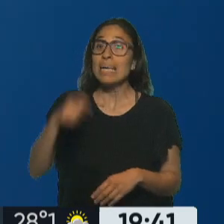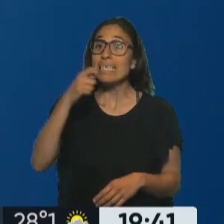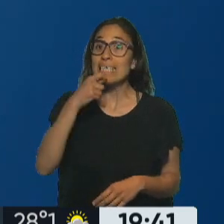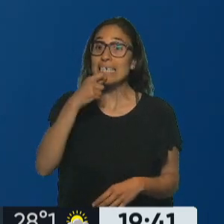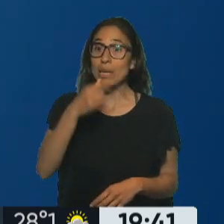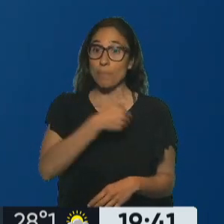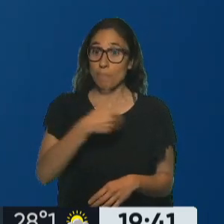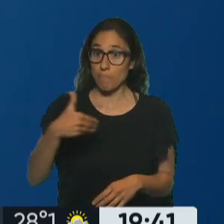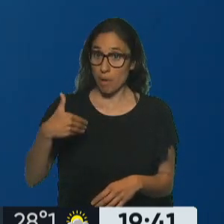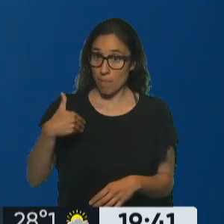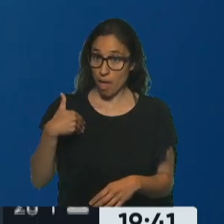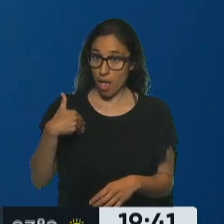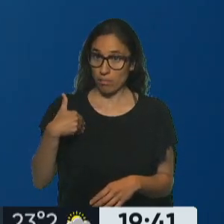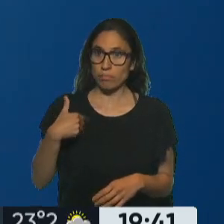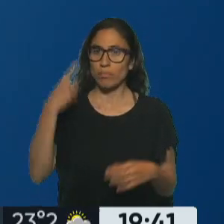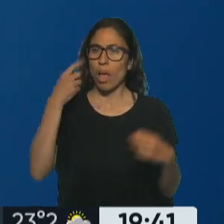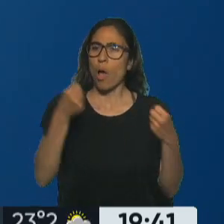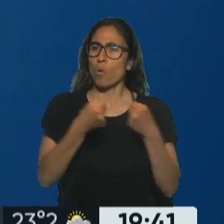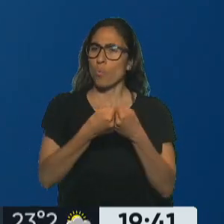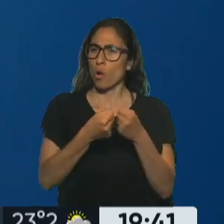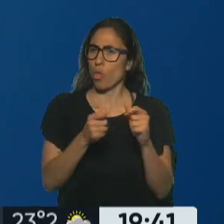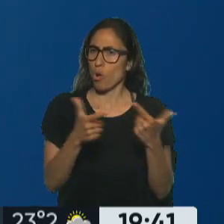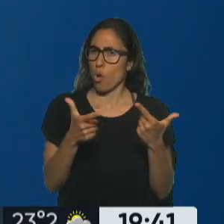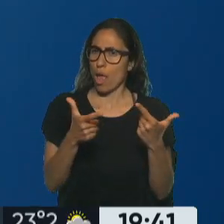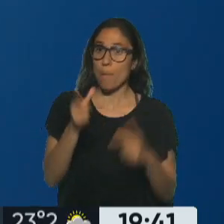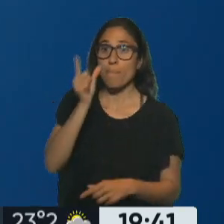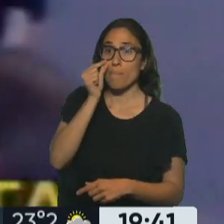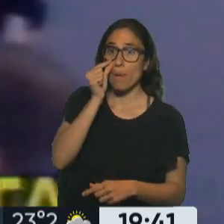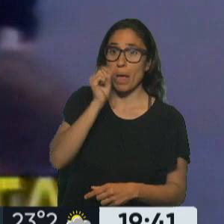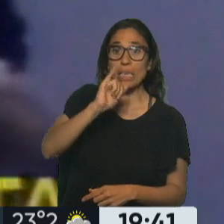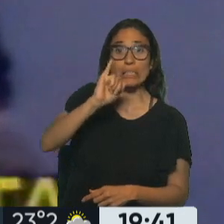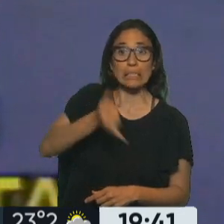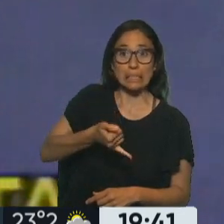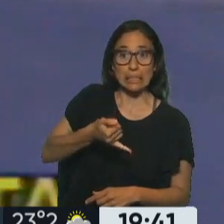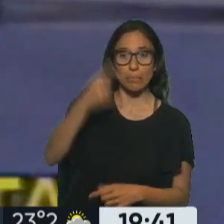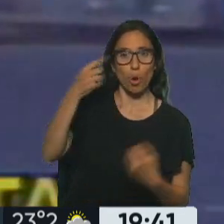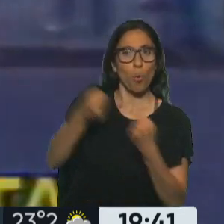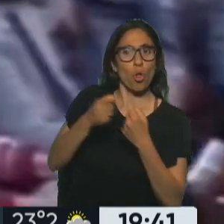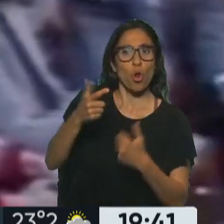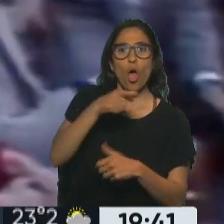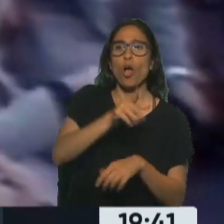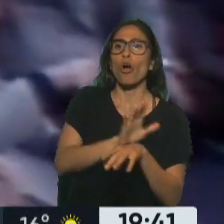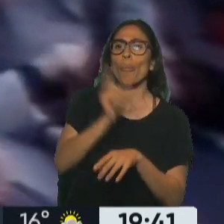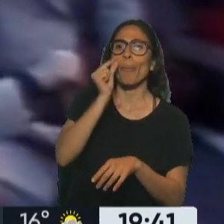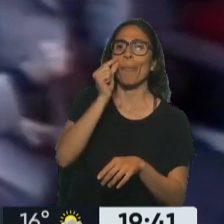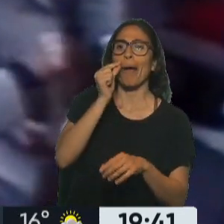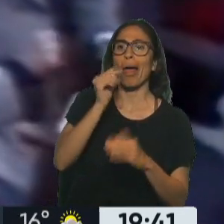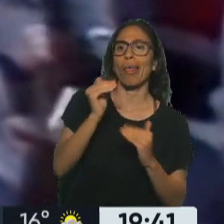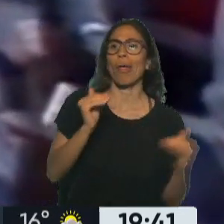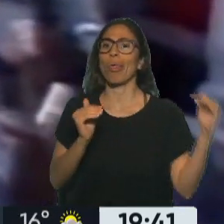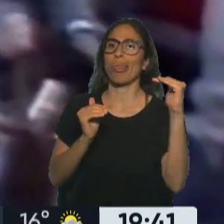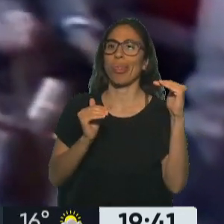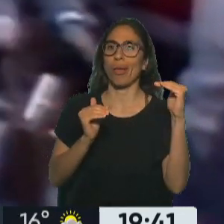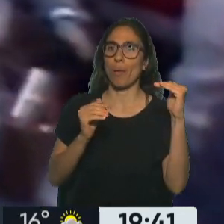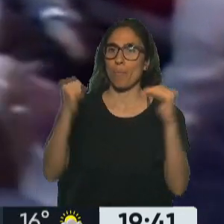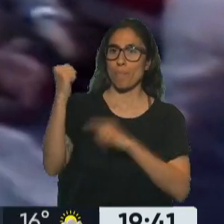no estaba de acuerdo en algo pero el padre sí lo que prevaler era lo del padre cuando nosotros hablamos del movimiento feminista